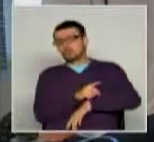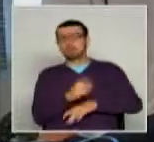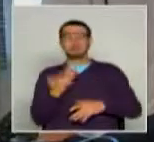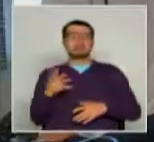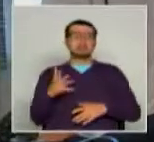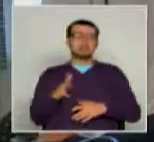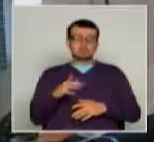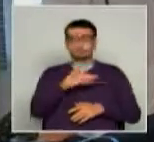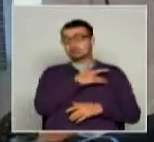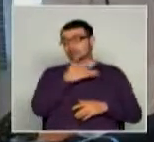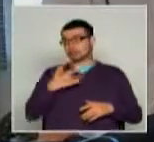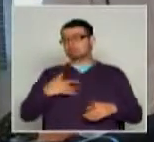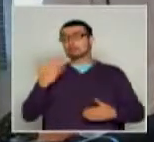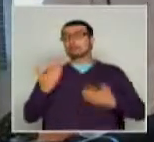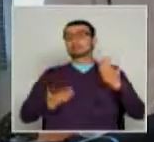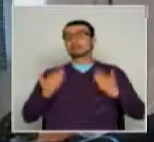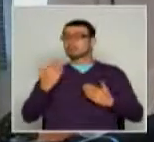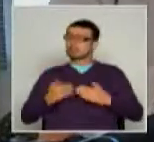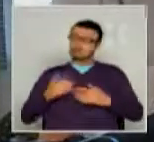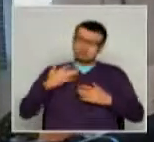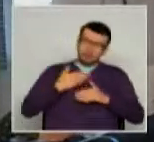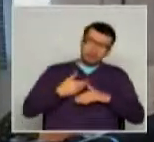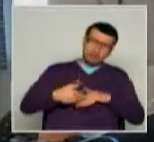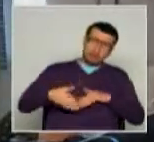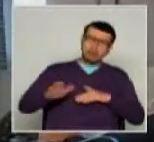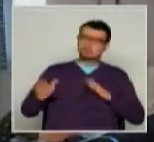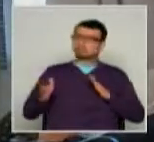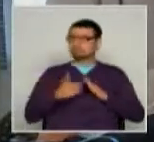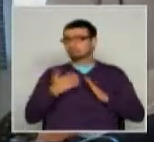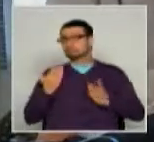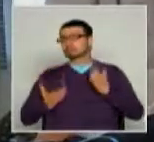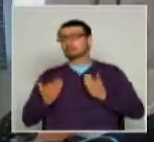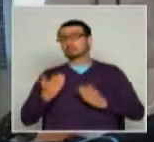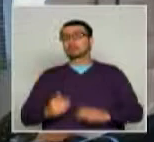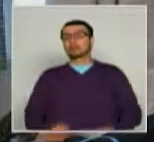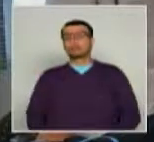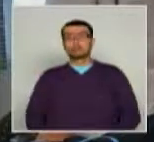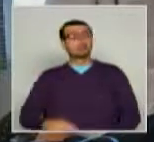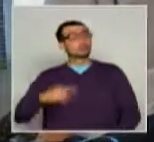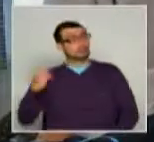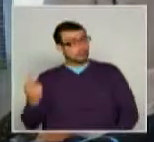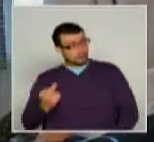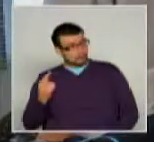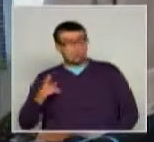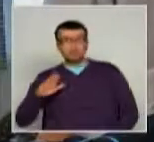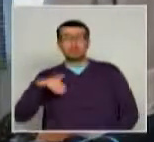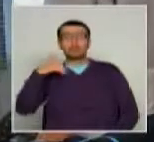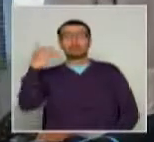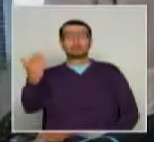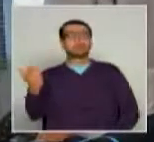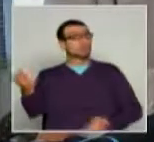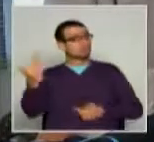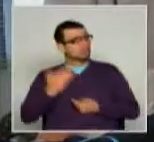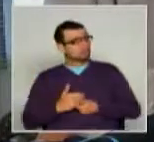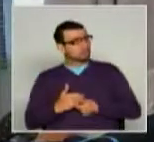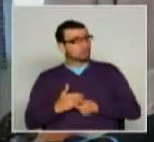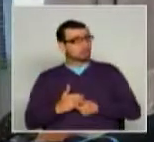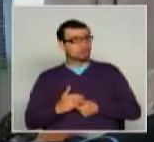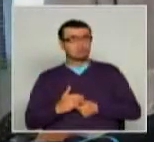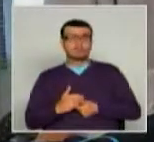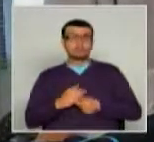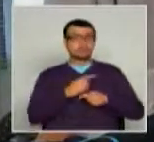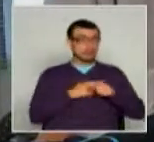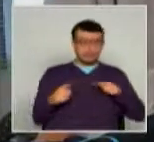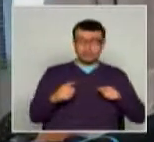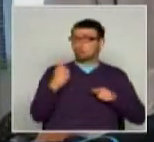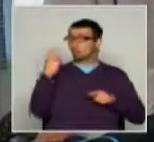terapia, dependiendo de qué tan extenso puede ser como el área a trabajar. ¿Y se repite los cuantos días? Estamos trabajando una sesión por